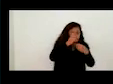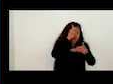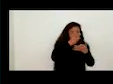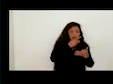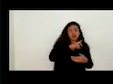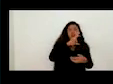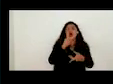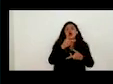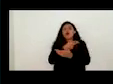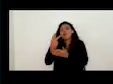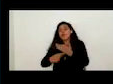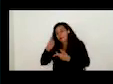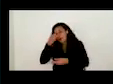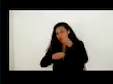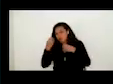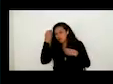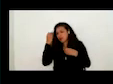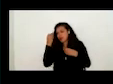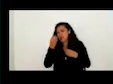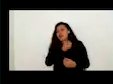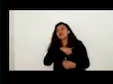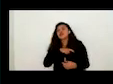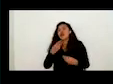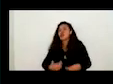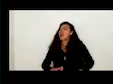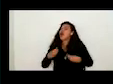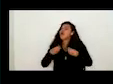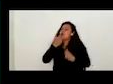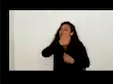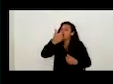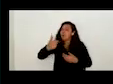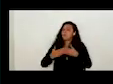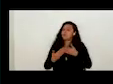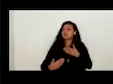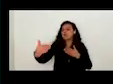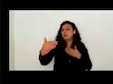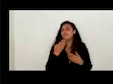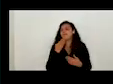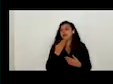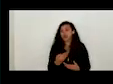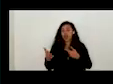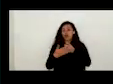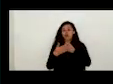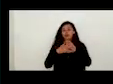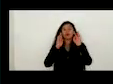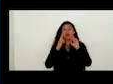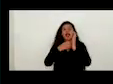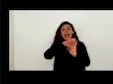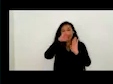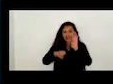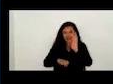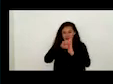alimentación saludable a lo largo de la vida de cada una de las personas. La siguiente vamos a ver más ejemplos de